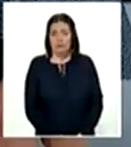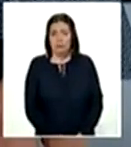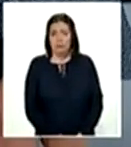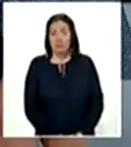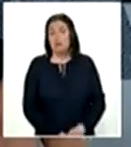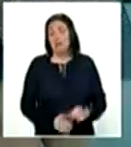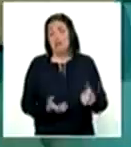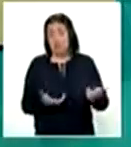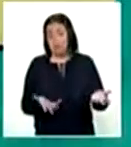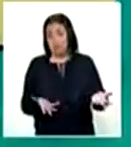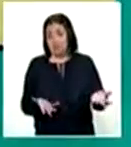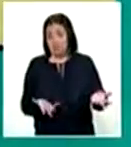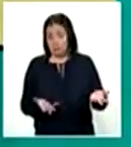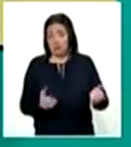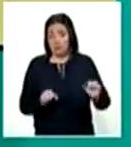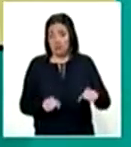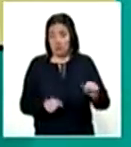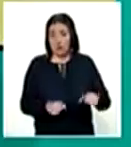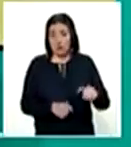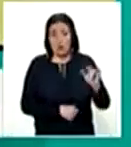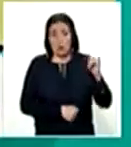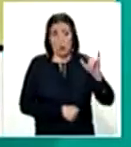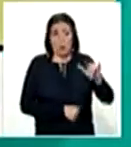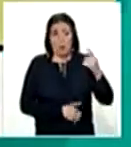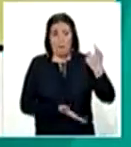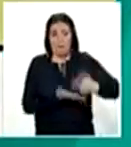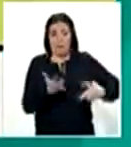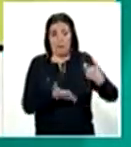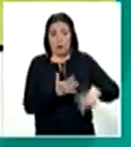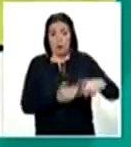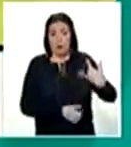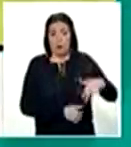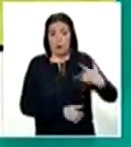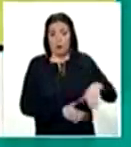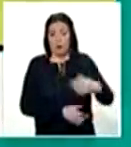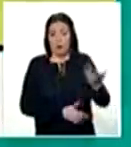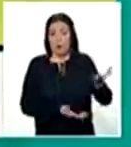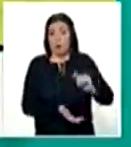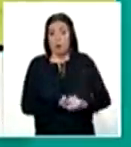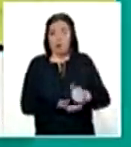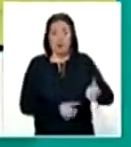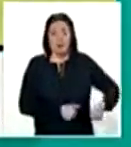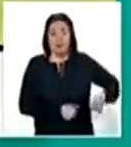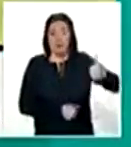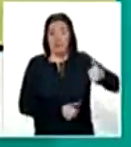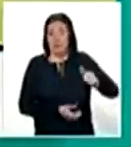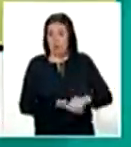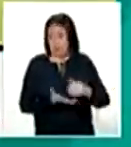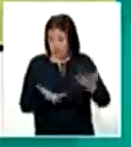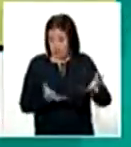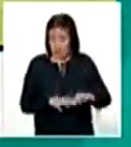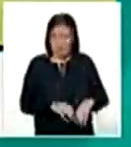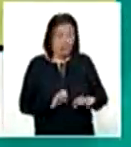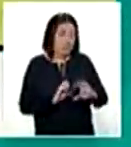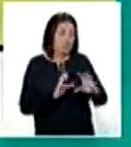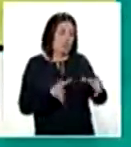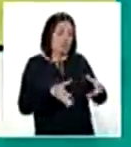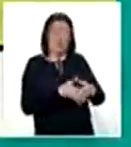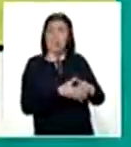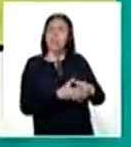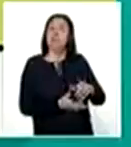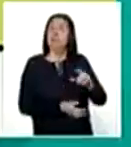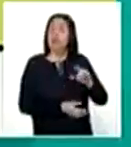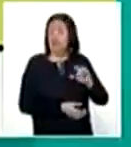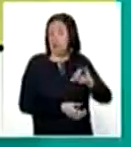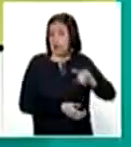De hecho, ha sido un viaje muy caro el que ha tenido la selección. Y es más, el gerente de selecciones, el señor Antonio García Pais, señalaba